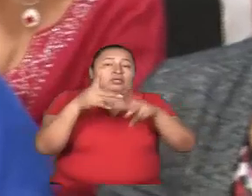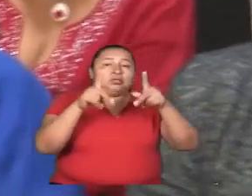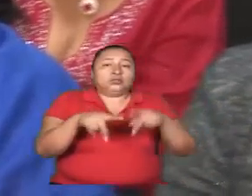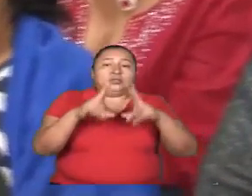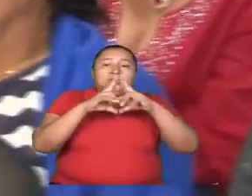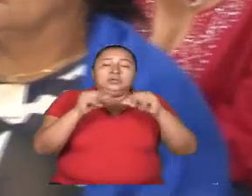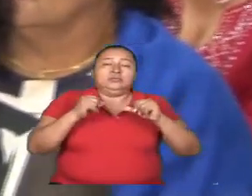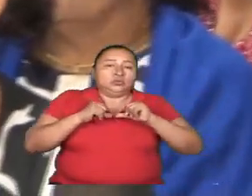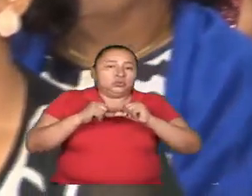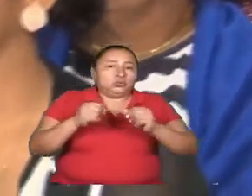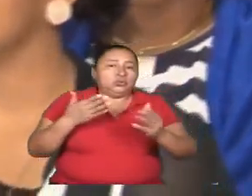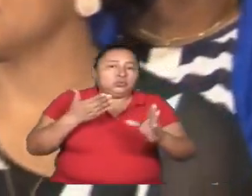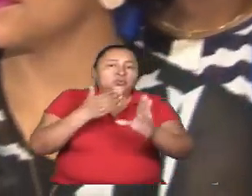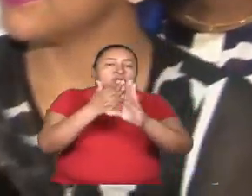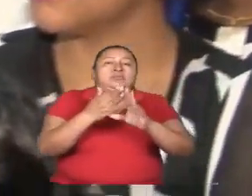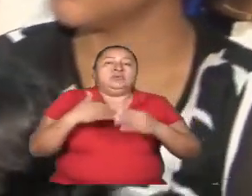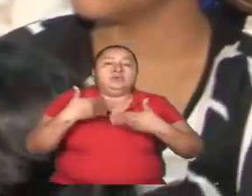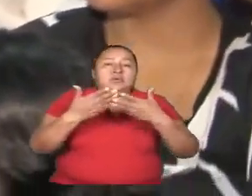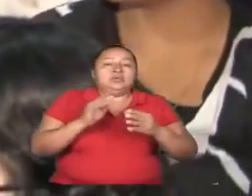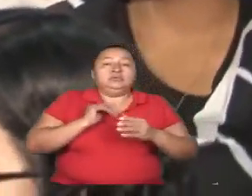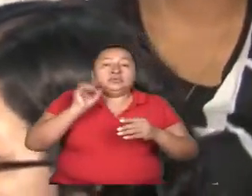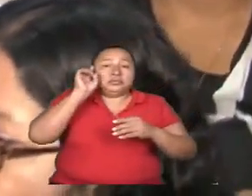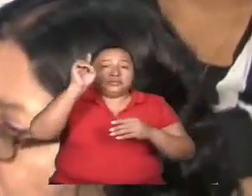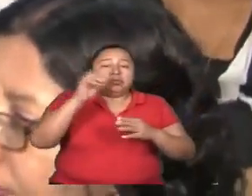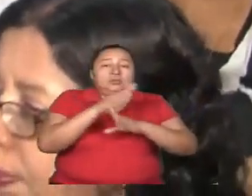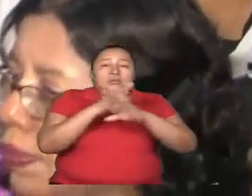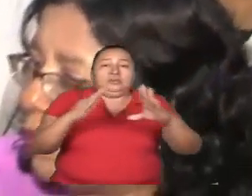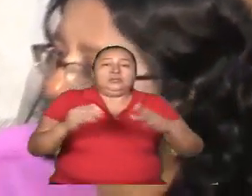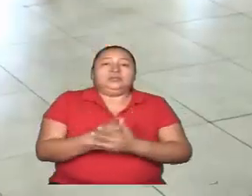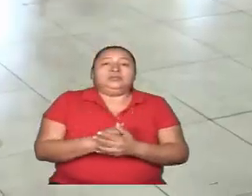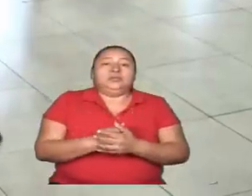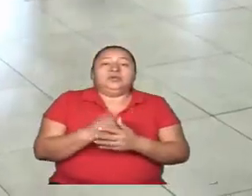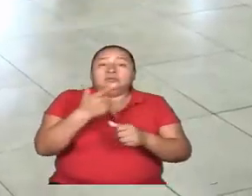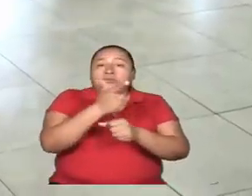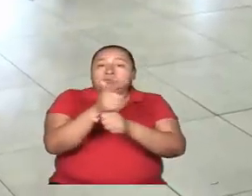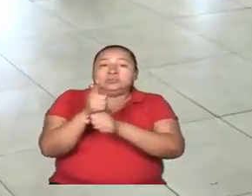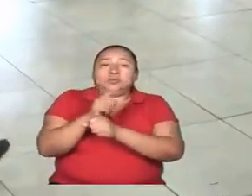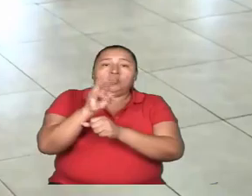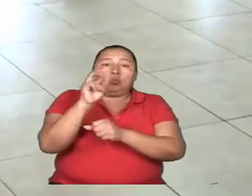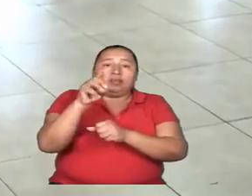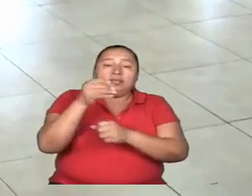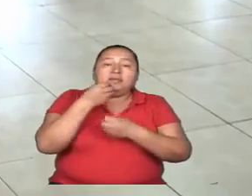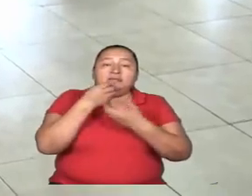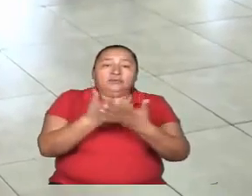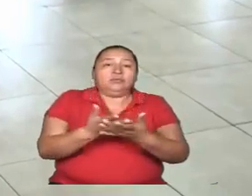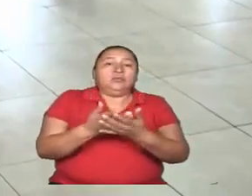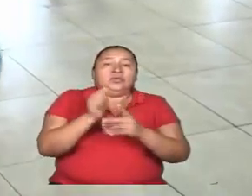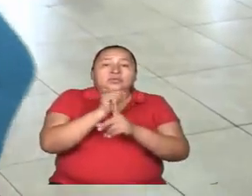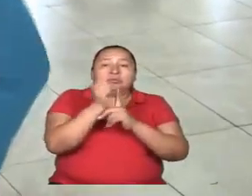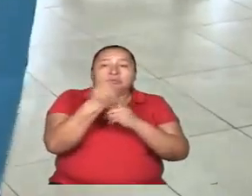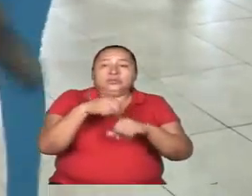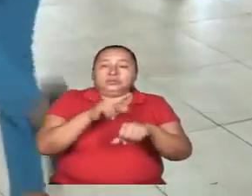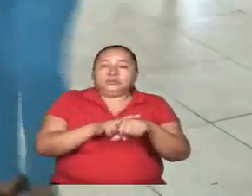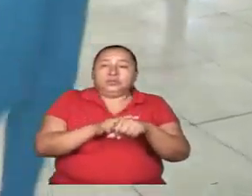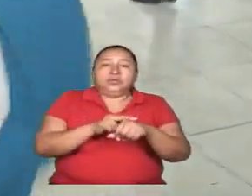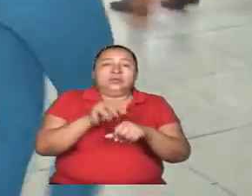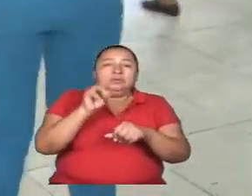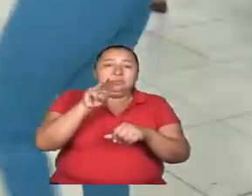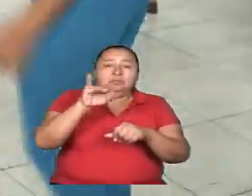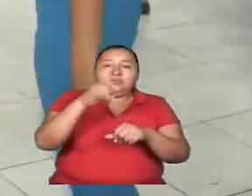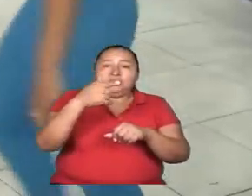seguirnos enrumbando en la senda del progreso y la paz. Con cámara de Wendell Noguera para el canal parlamentario, les